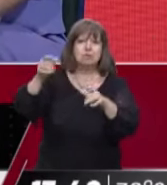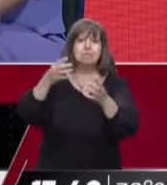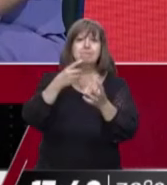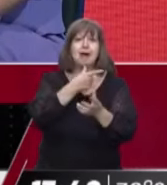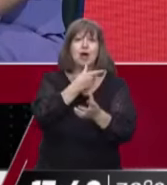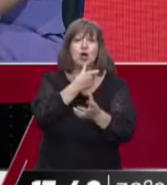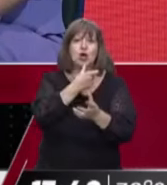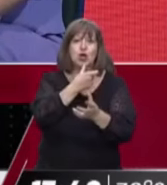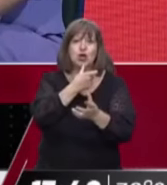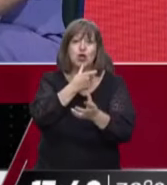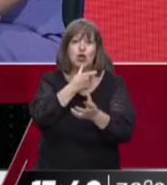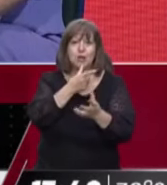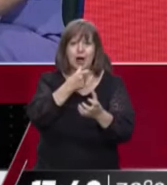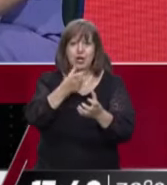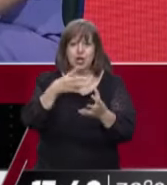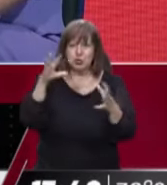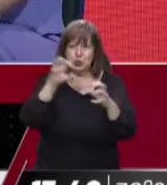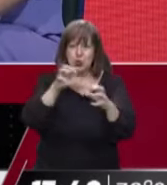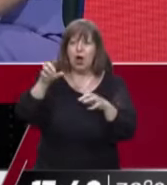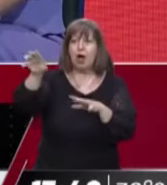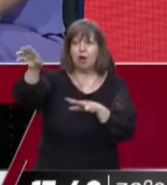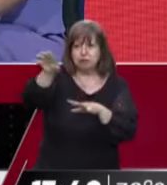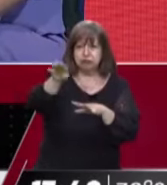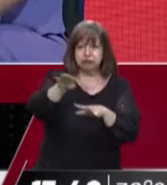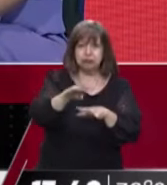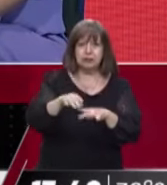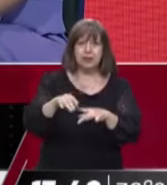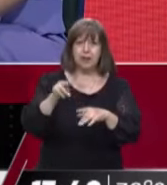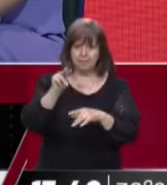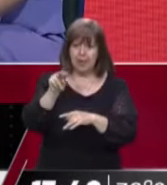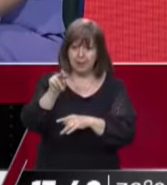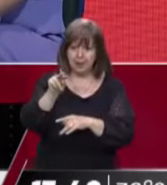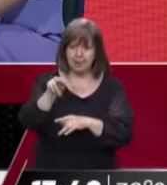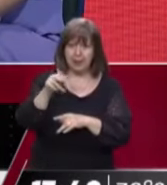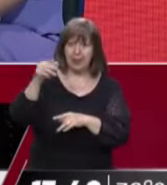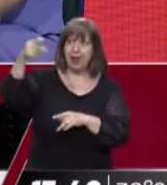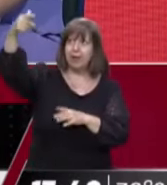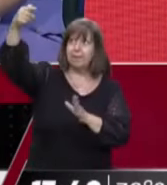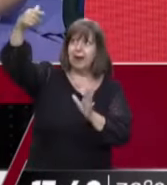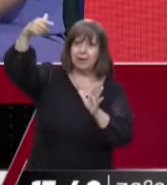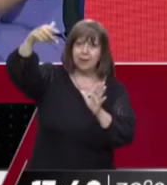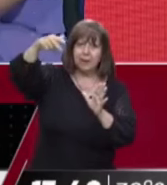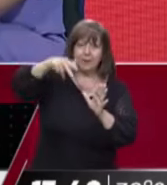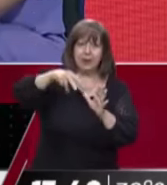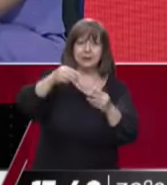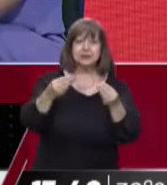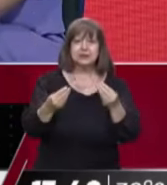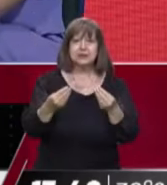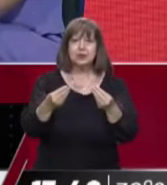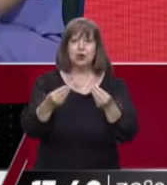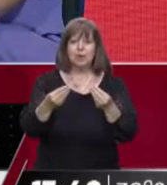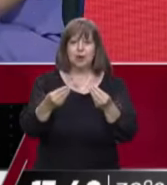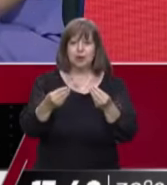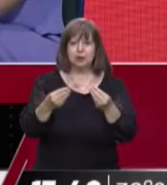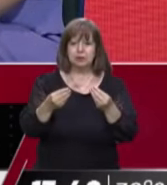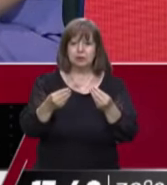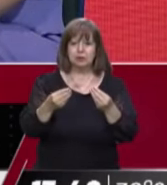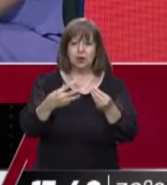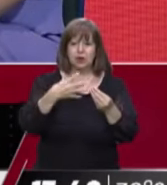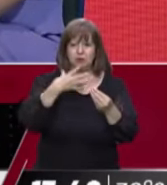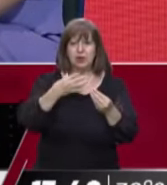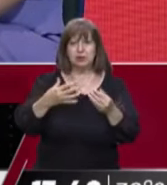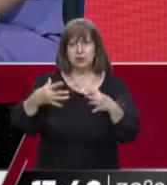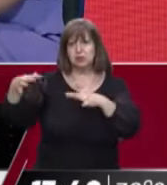agua no sé si lo pueden ver ahí ve des cuento cómo se cómo se realizará la la sí la